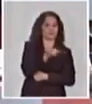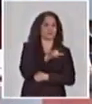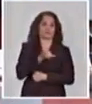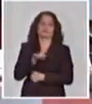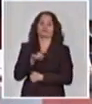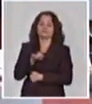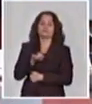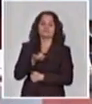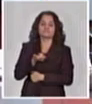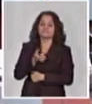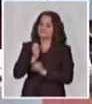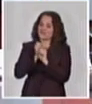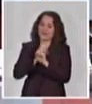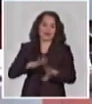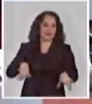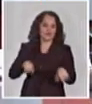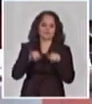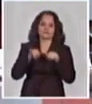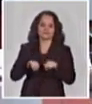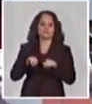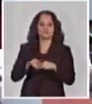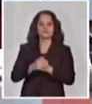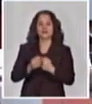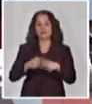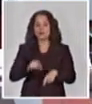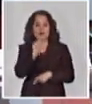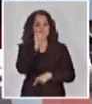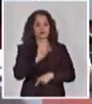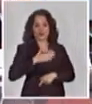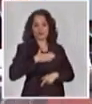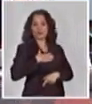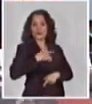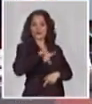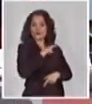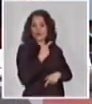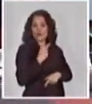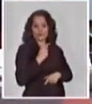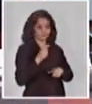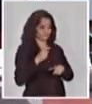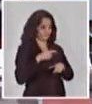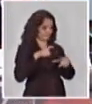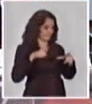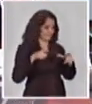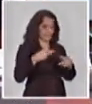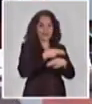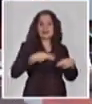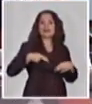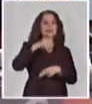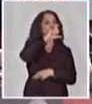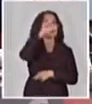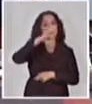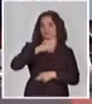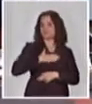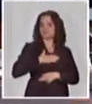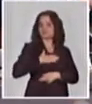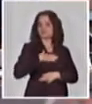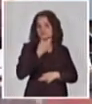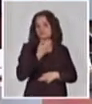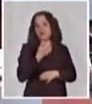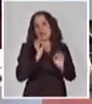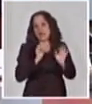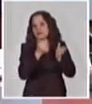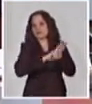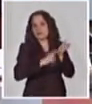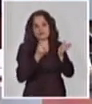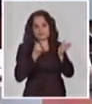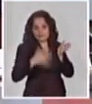objetiva. ¿Por qué? Porque hoy un titular de una paladar, y no le estoy dando un pie de justificación para que hagan eso, la electricidad es verdad que le va a costar